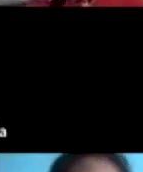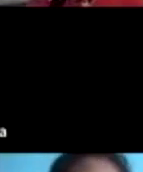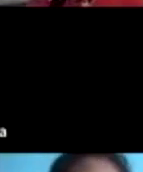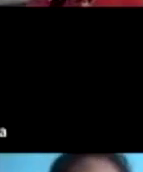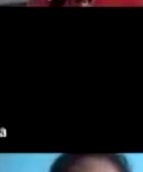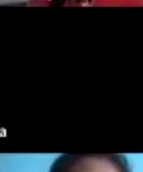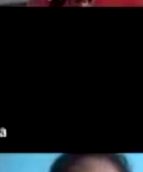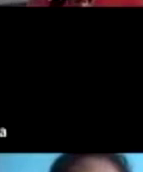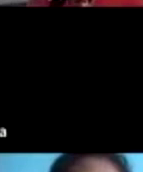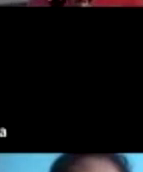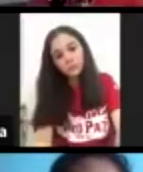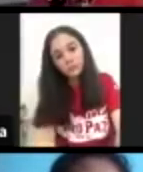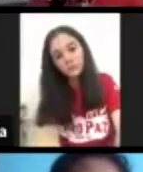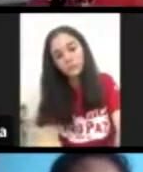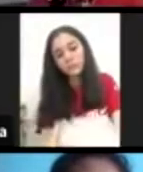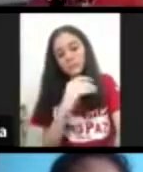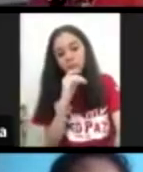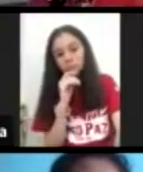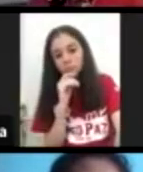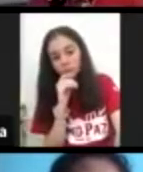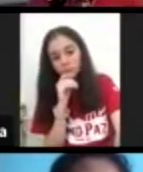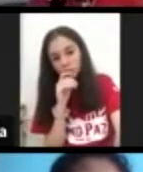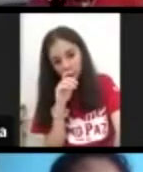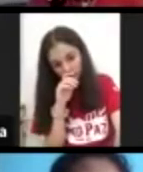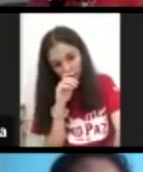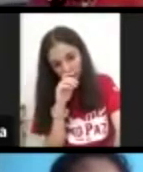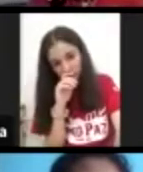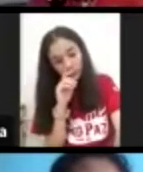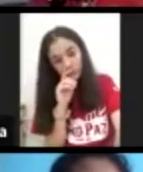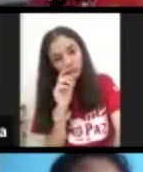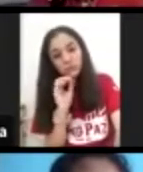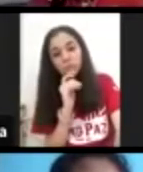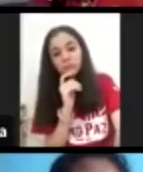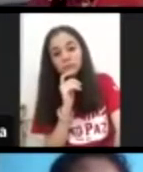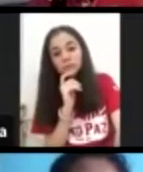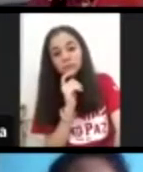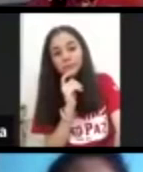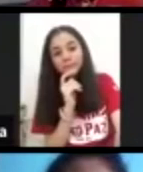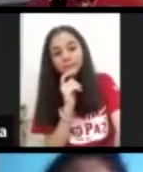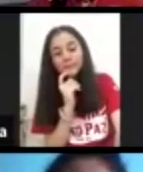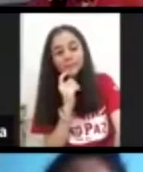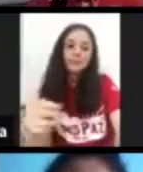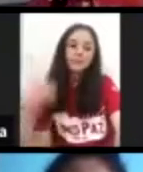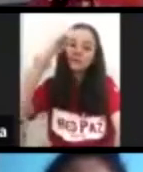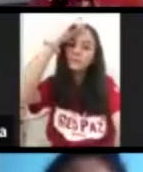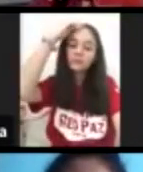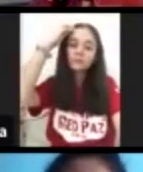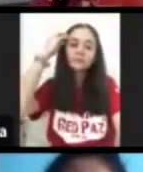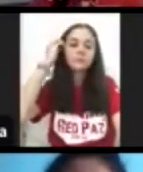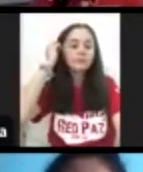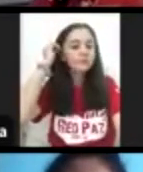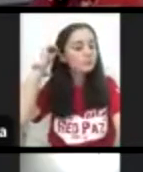¿Qué pasa con la pedagogía de las clases en línea? Yo entiendo que la educación no quiere perderse,